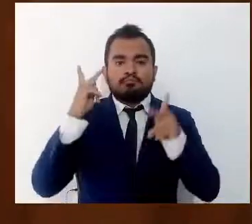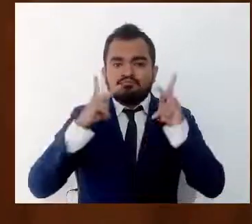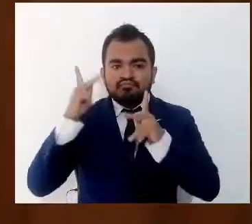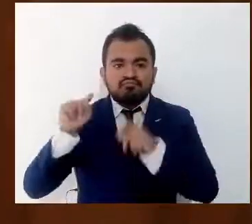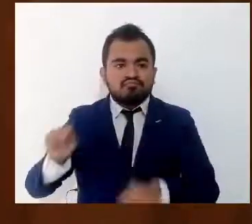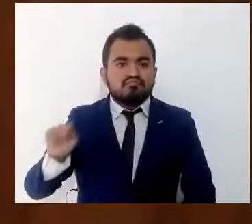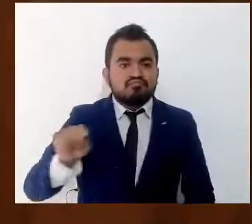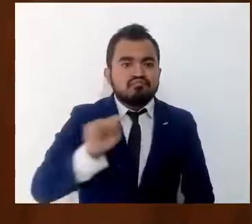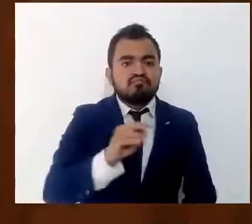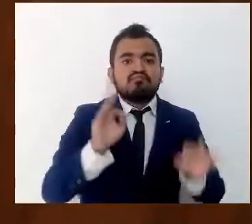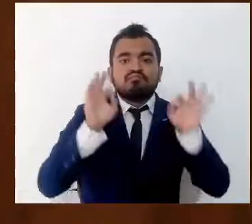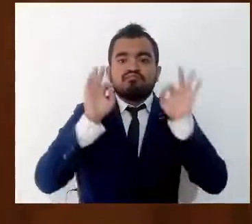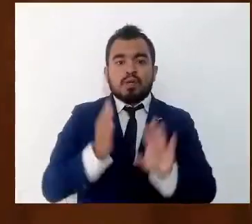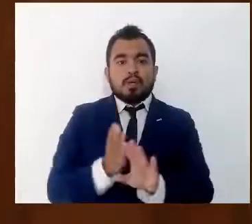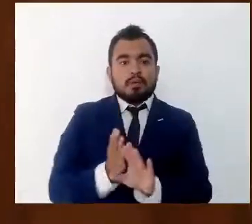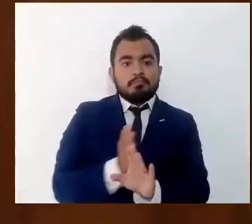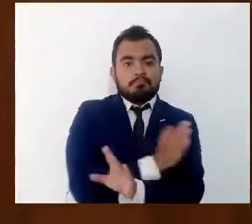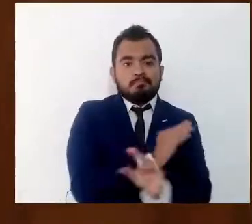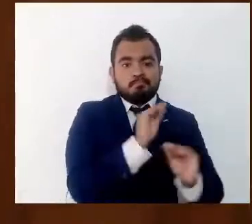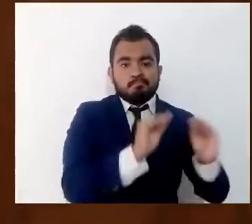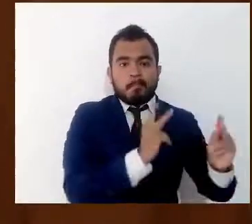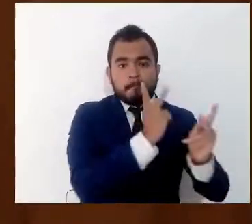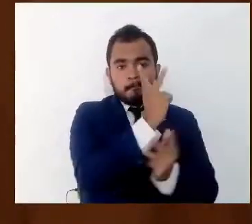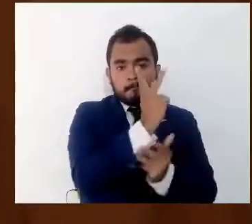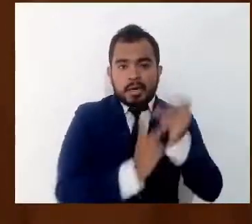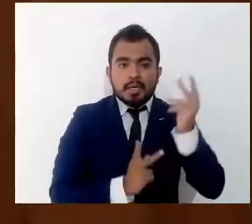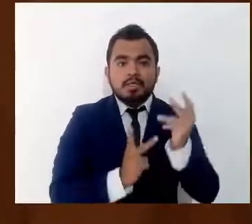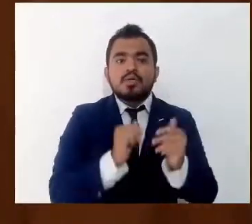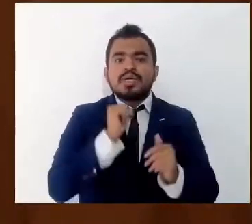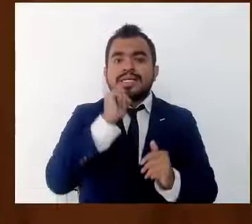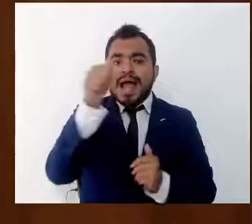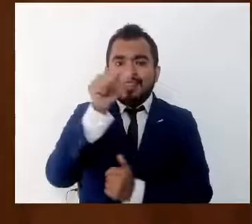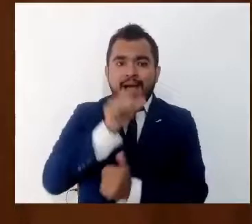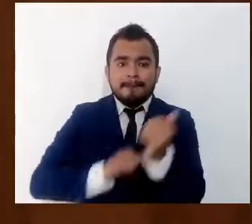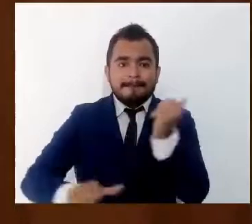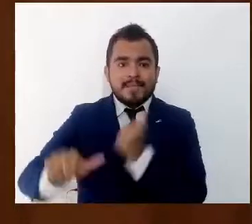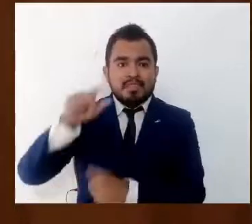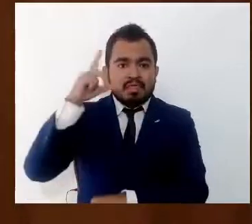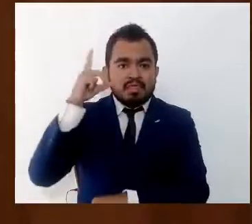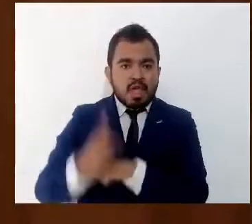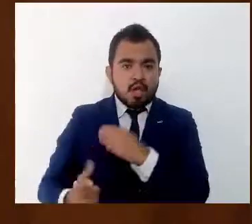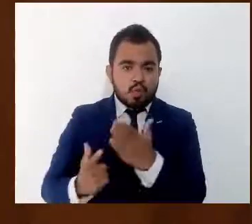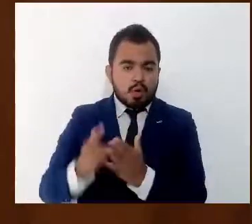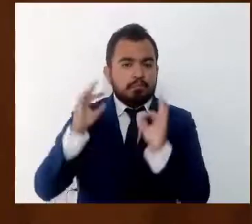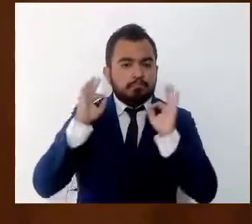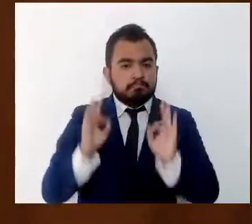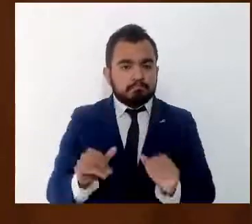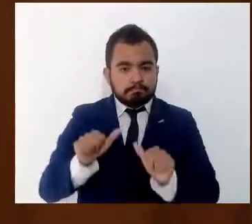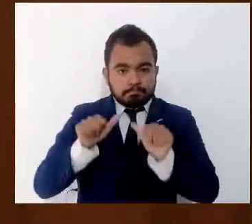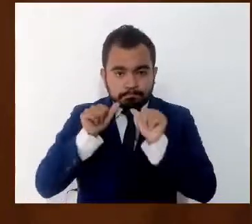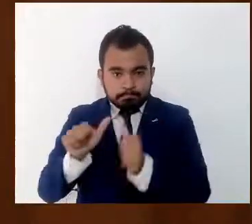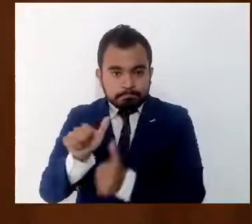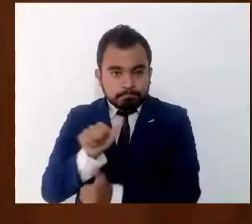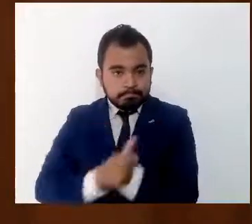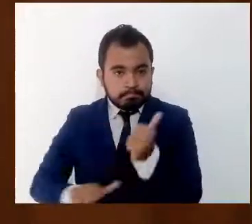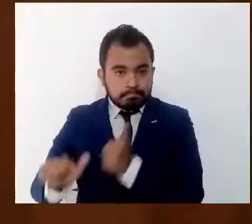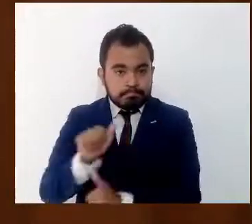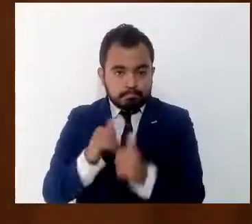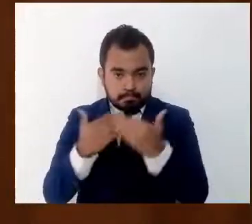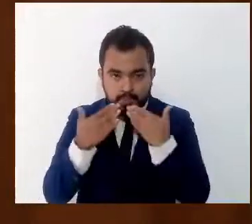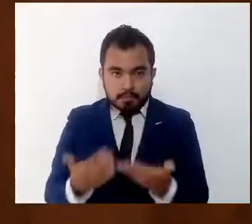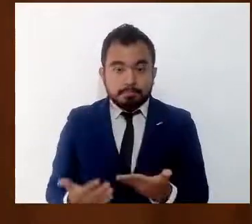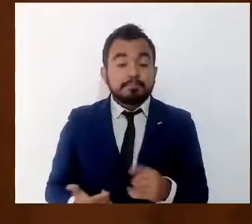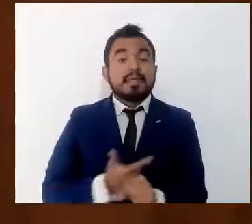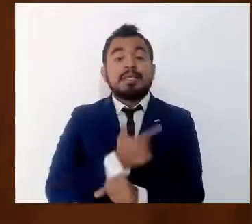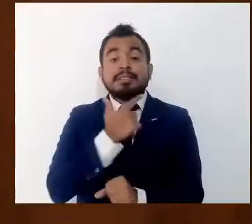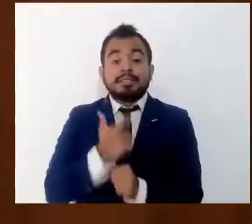no cause impactos ambientales graves. Séptimo, en esta estrategia, la construcción de la agenda de los